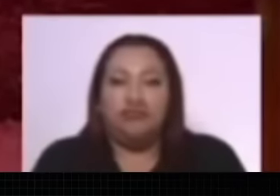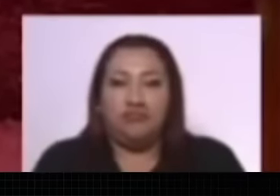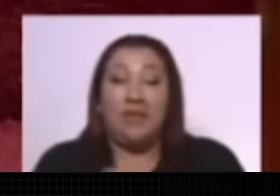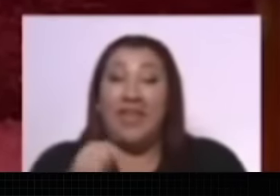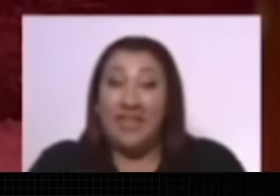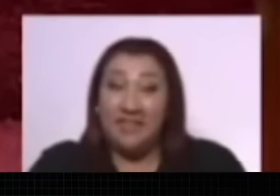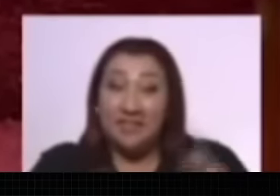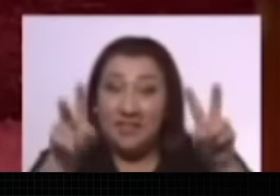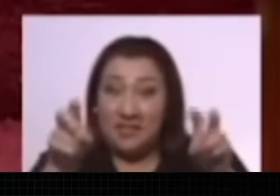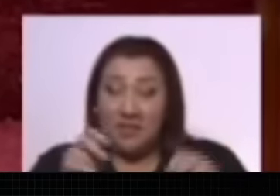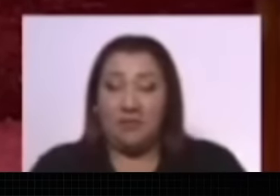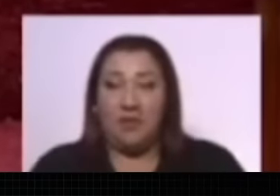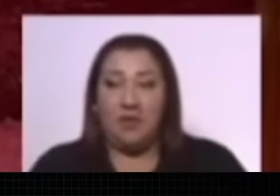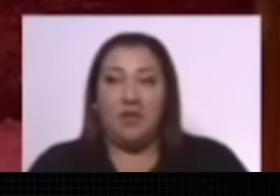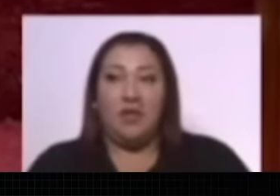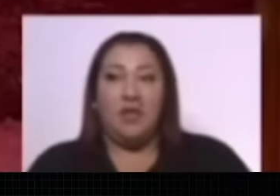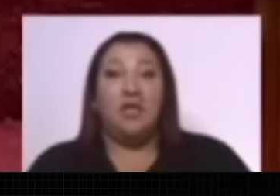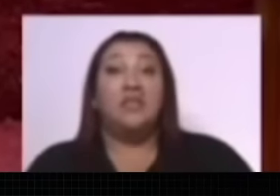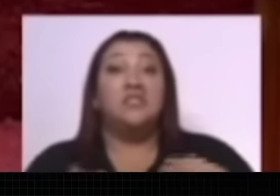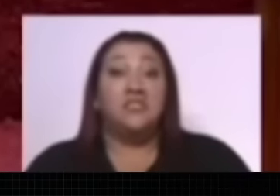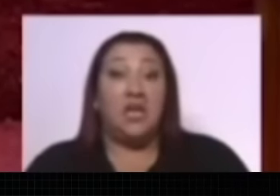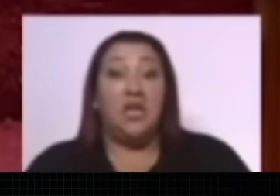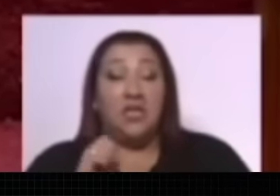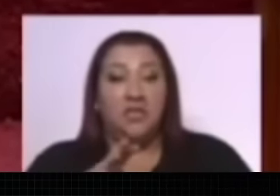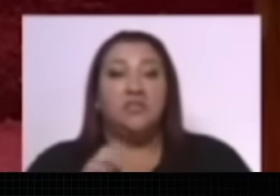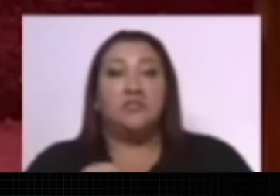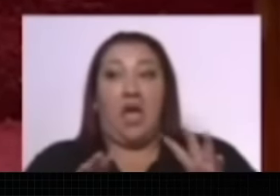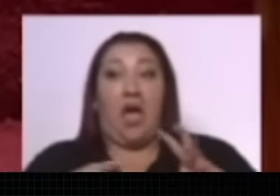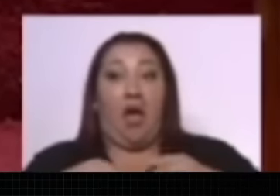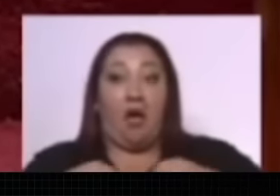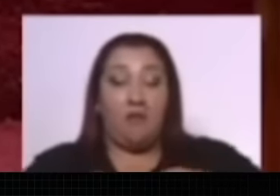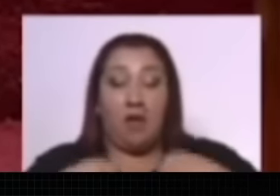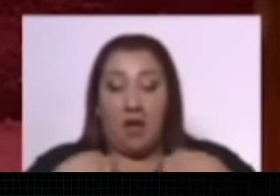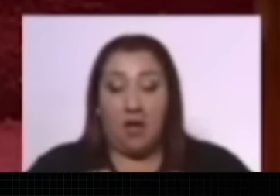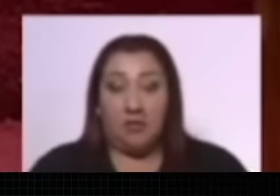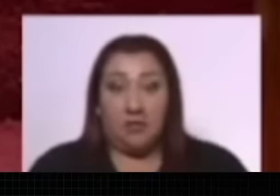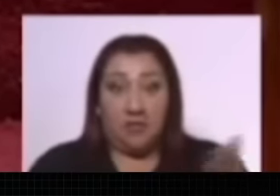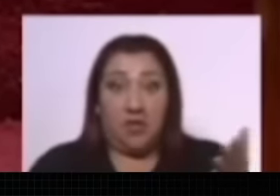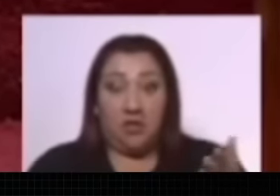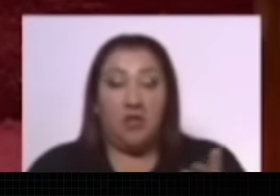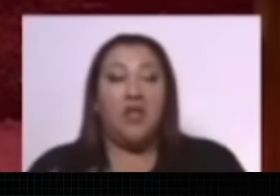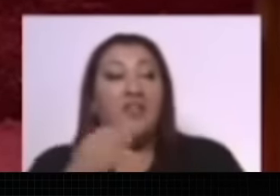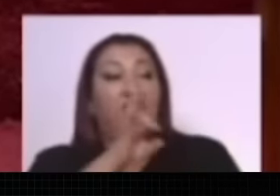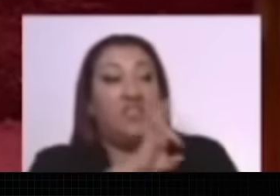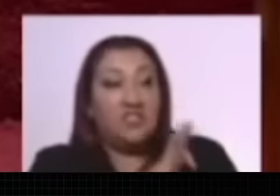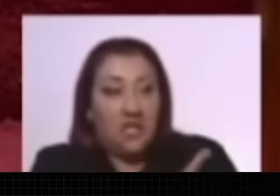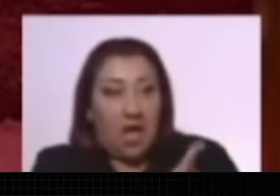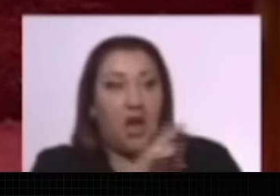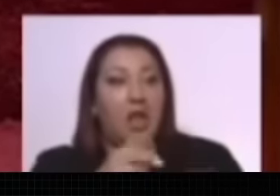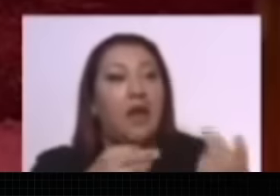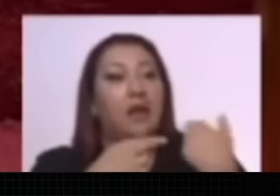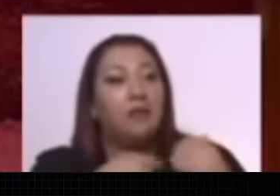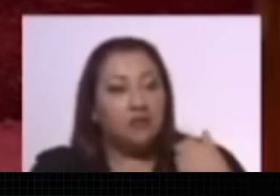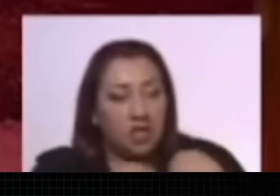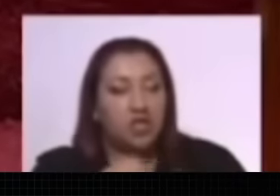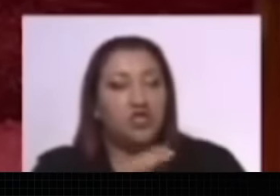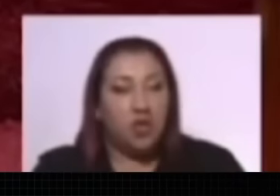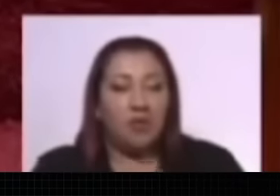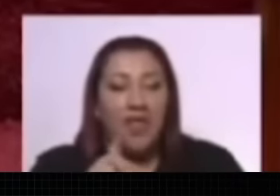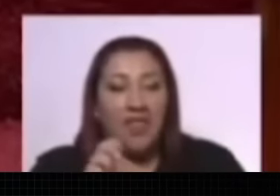En este caso, lo ha reconocido el abogado, el fiscal coordinador de los